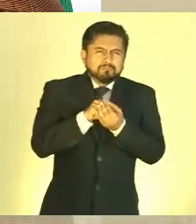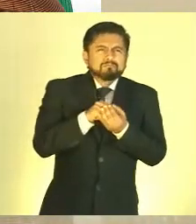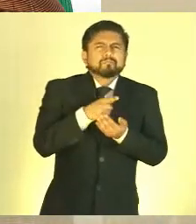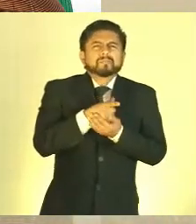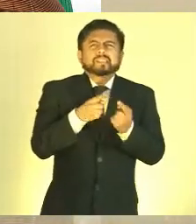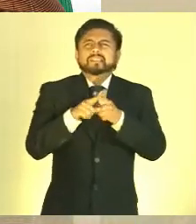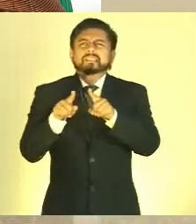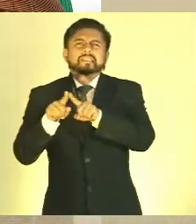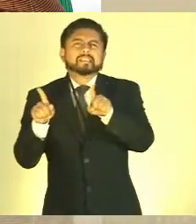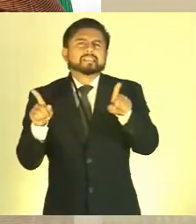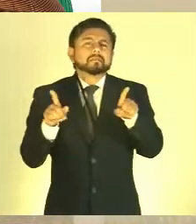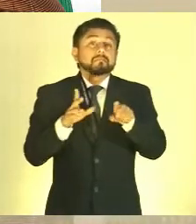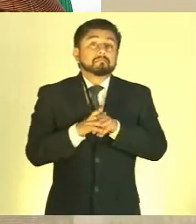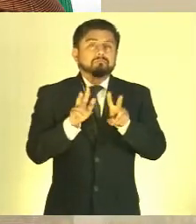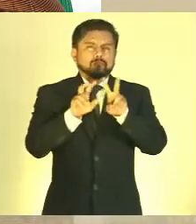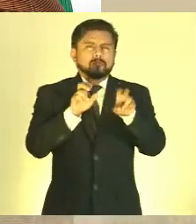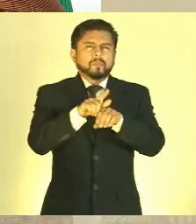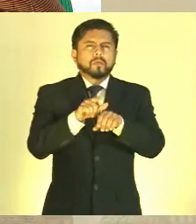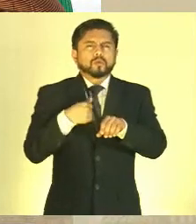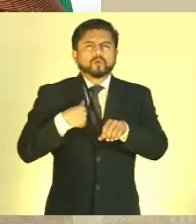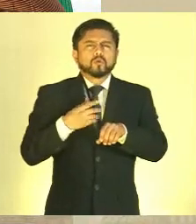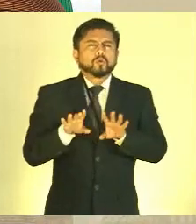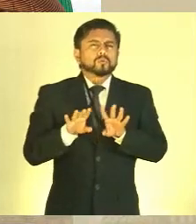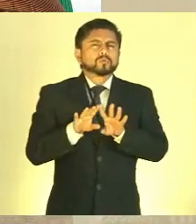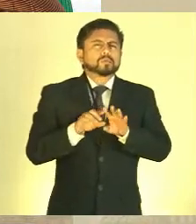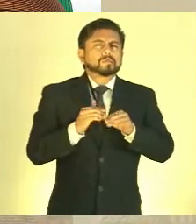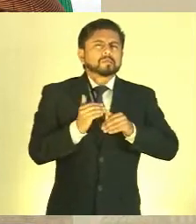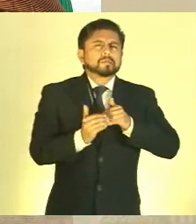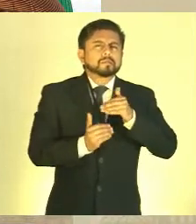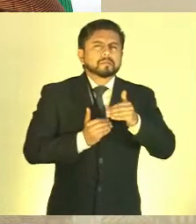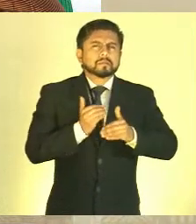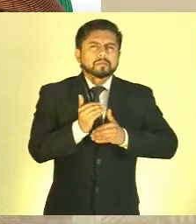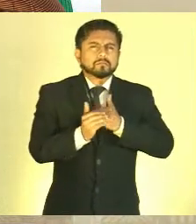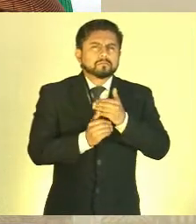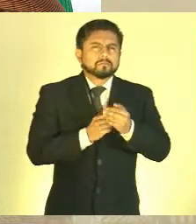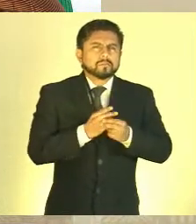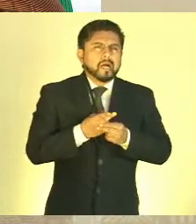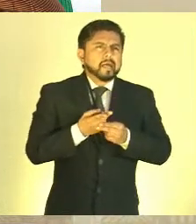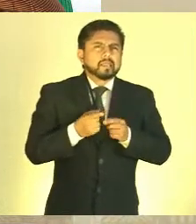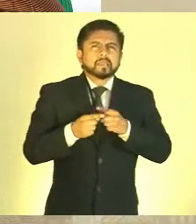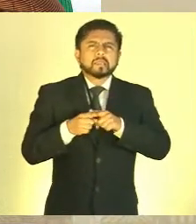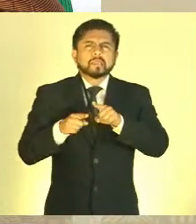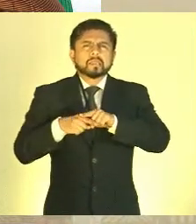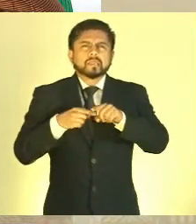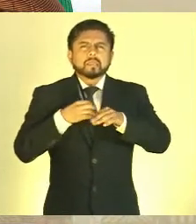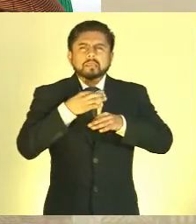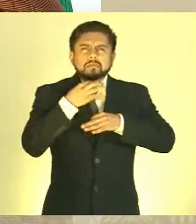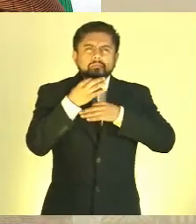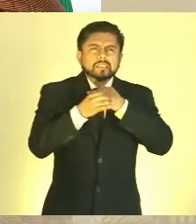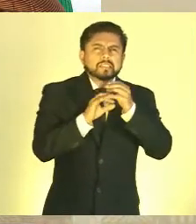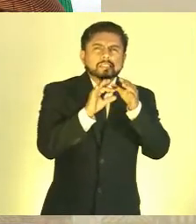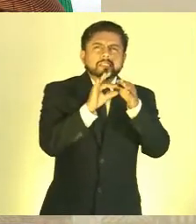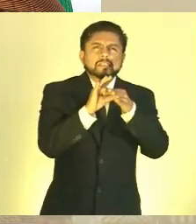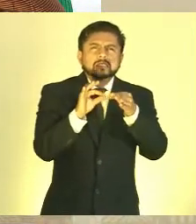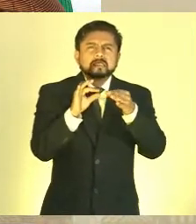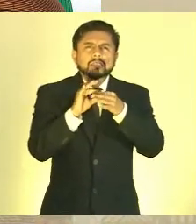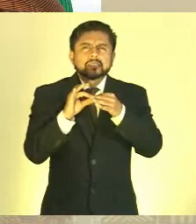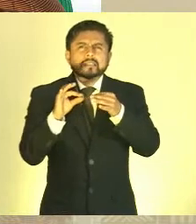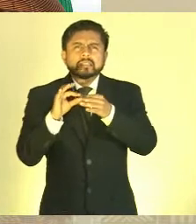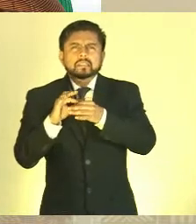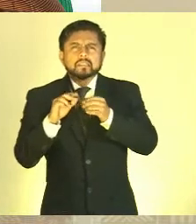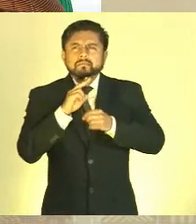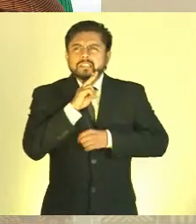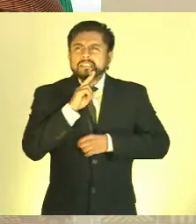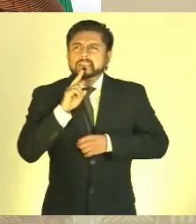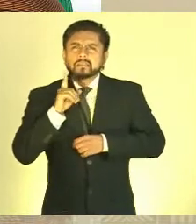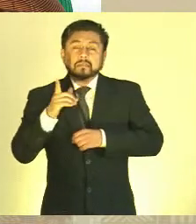tus sentidos, y a través de la narración podemos tratar de explicar y de